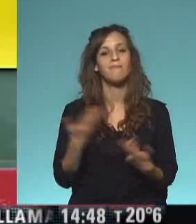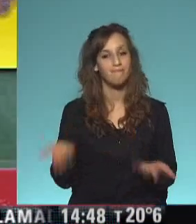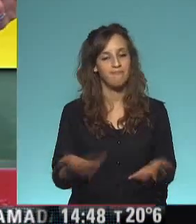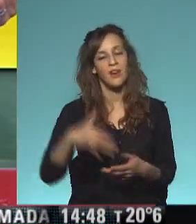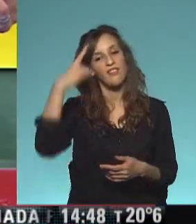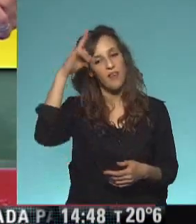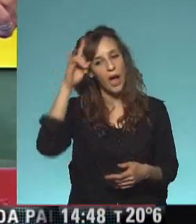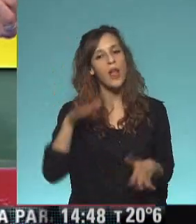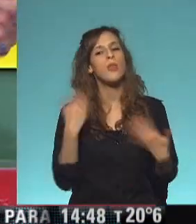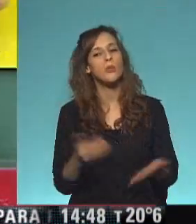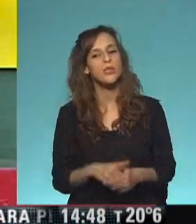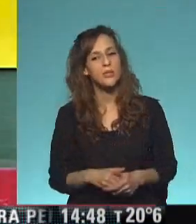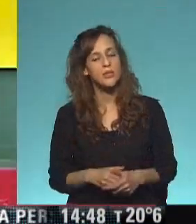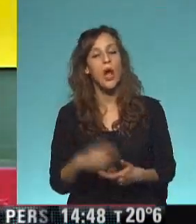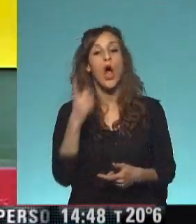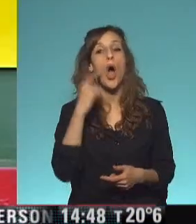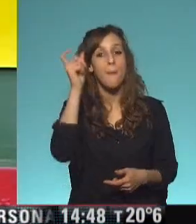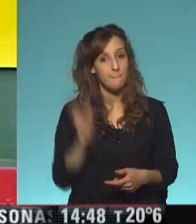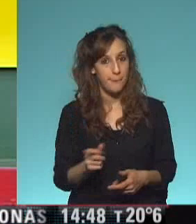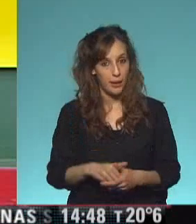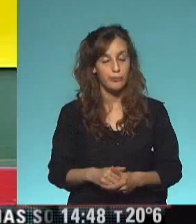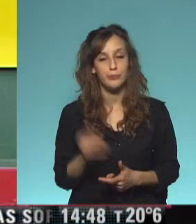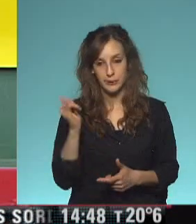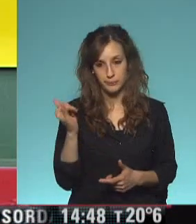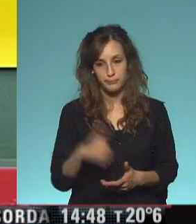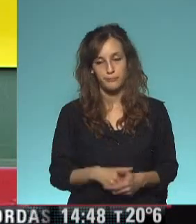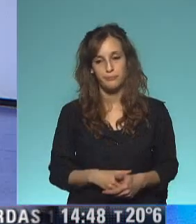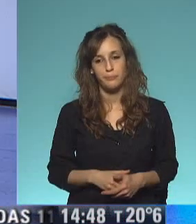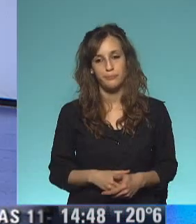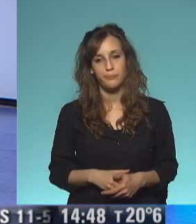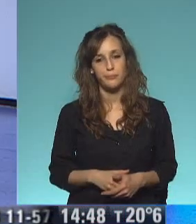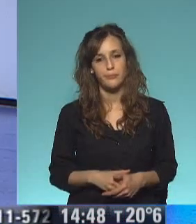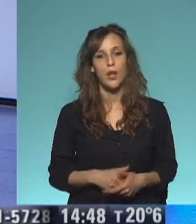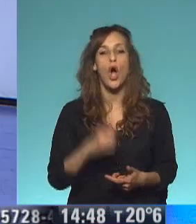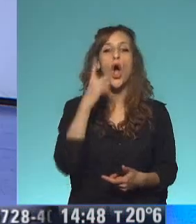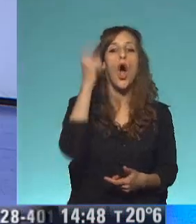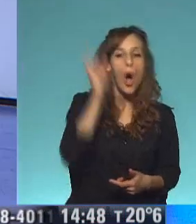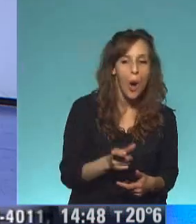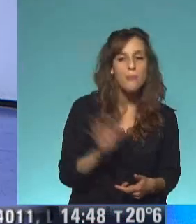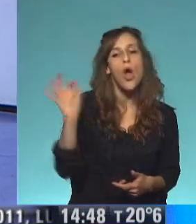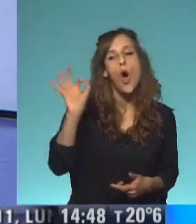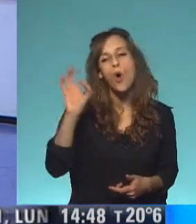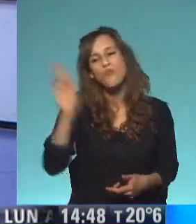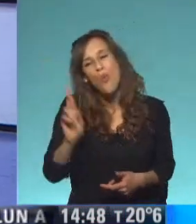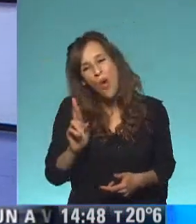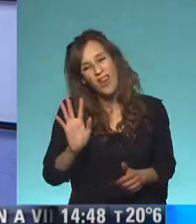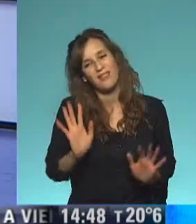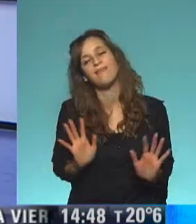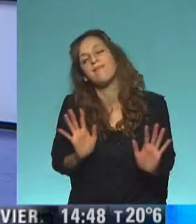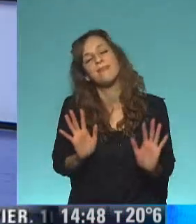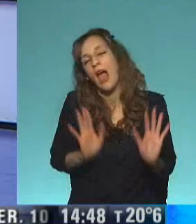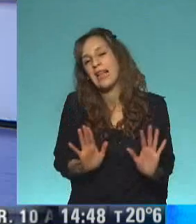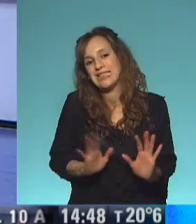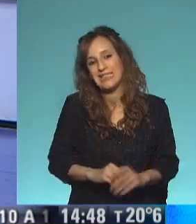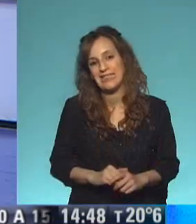vaca? El hombre. Bueno, acá dicen, o la mujer, pero... Pero en este era un hombre. Creo que es una cuestión de rima. Hay que llamar